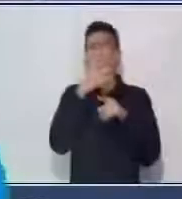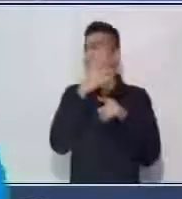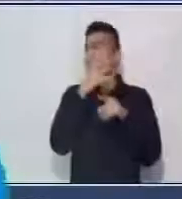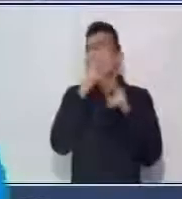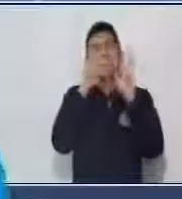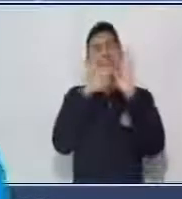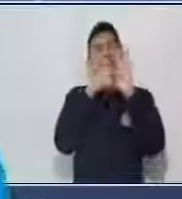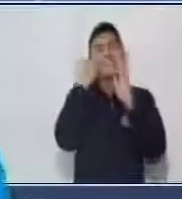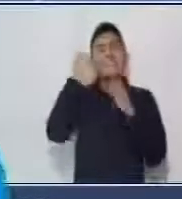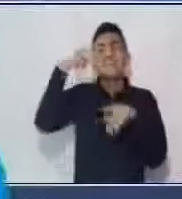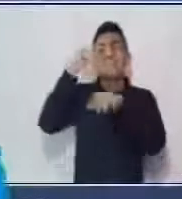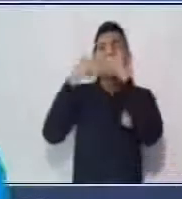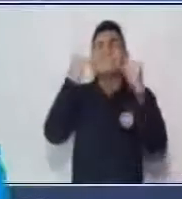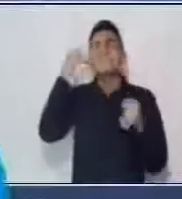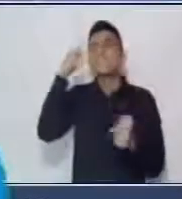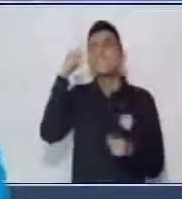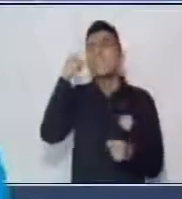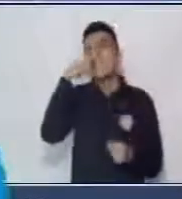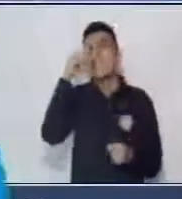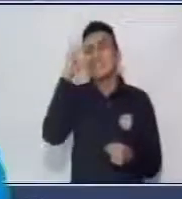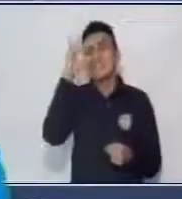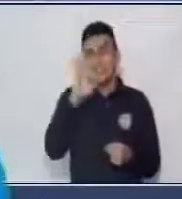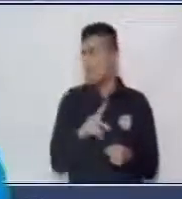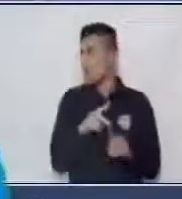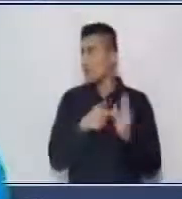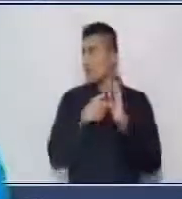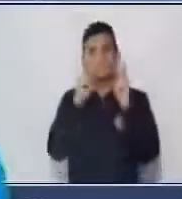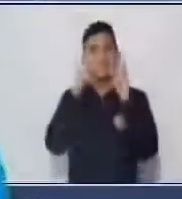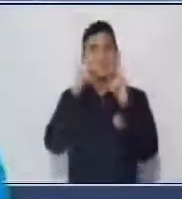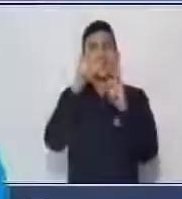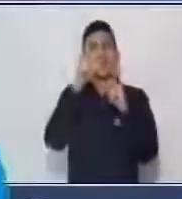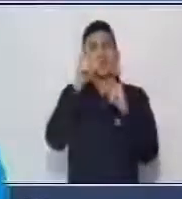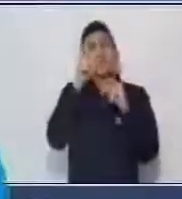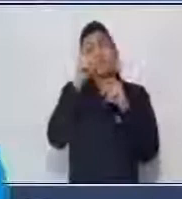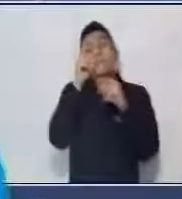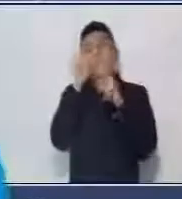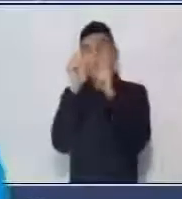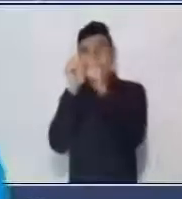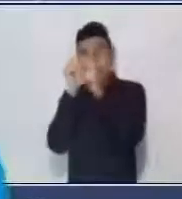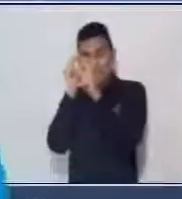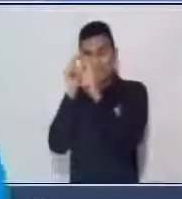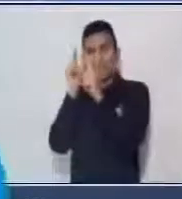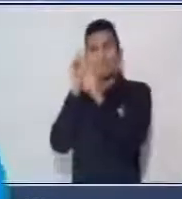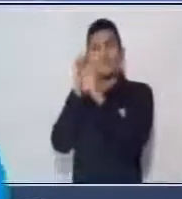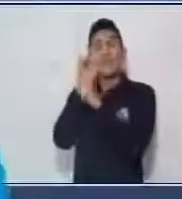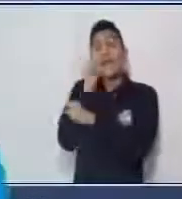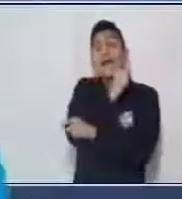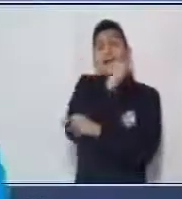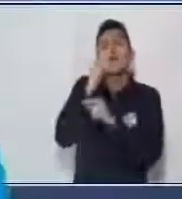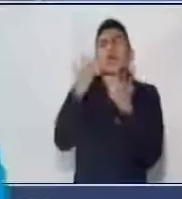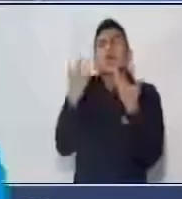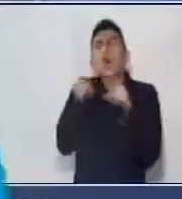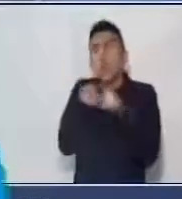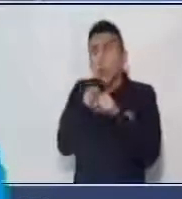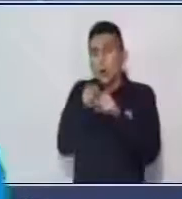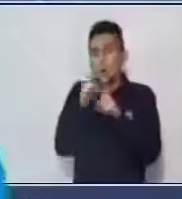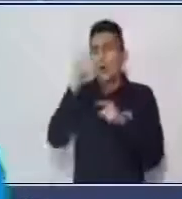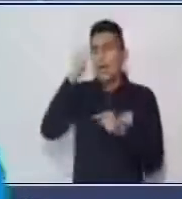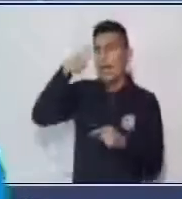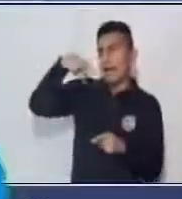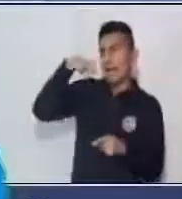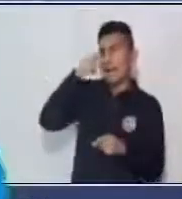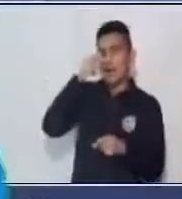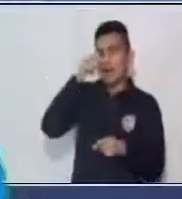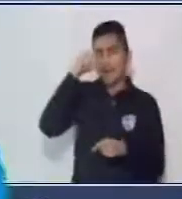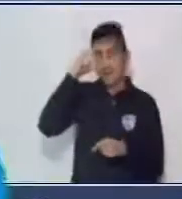en infinitivo, vamos a encontrar dentro de la primera conjugación el verbo cantar como así respecta, ¿verdad?